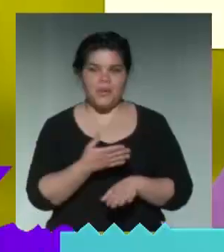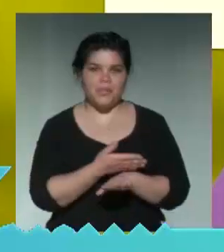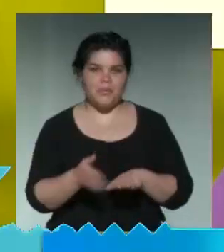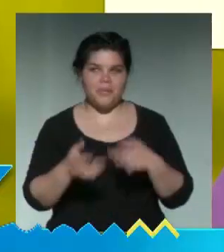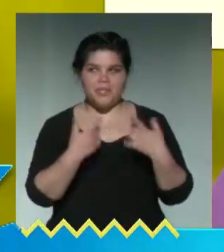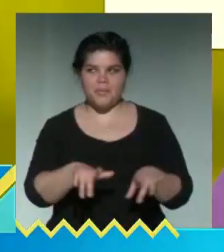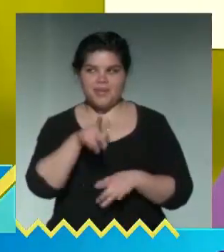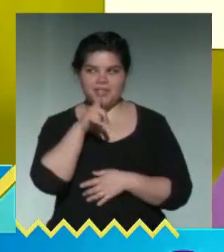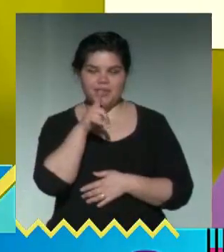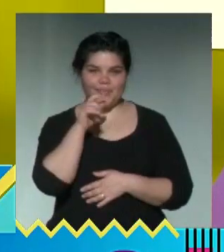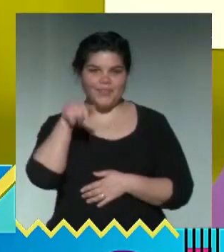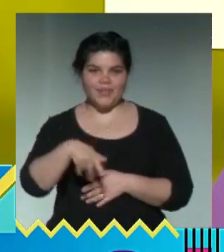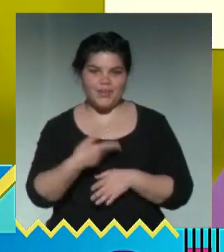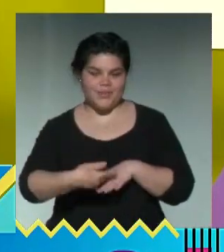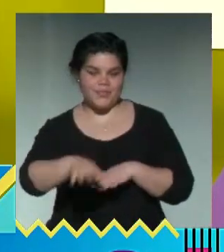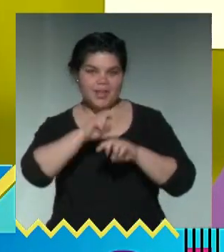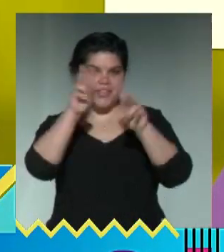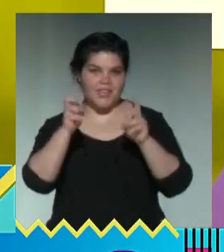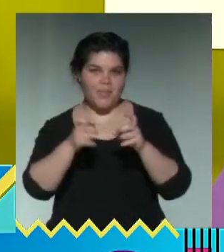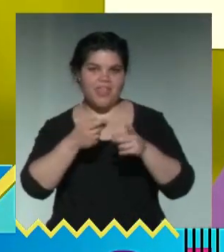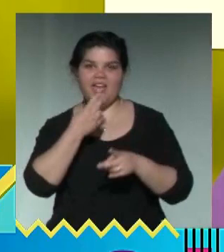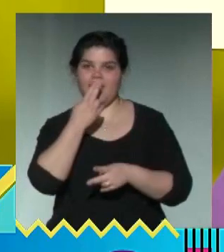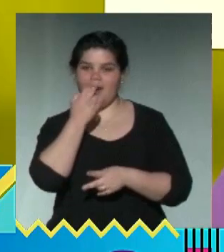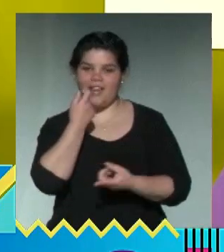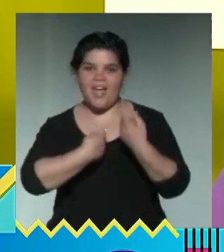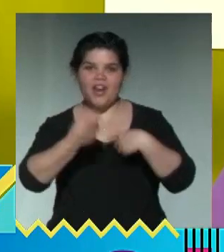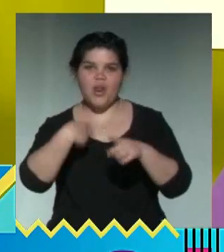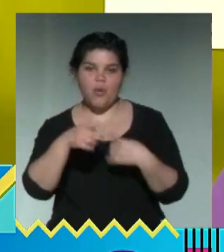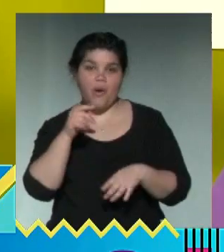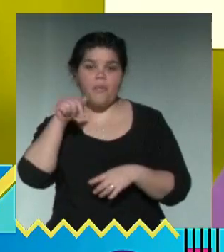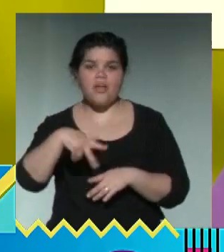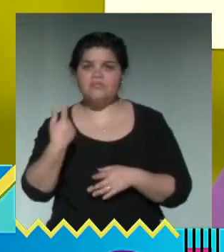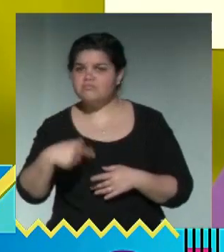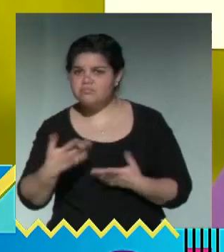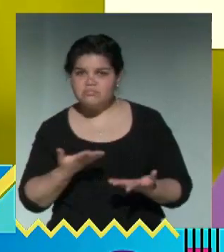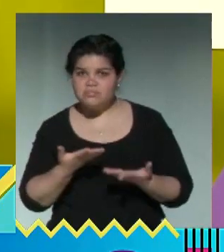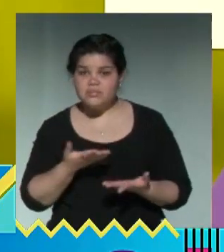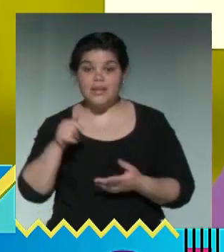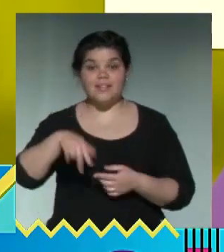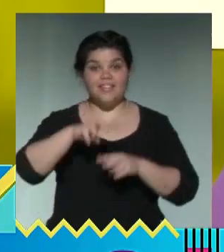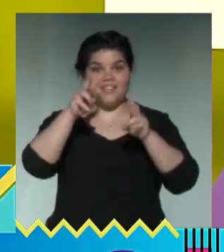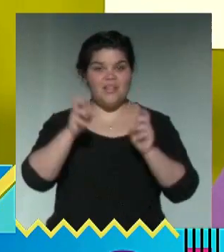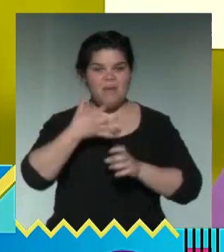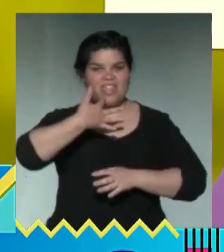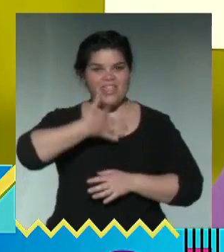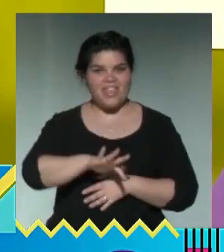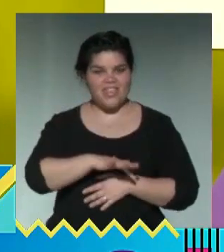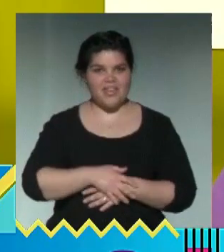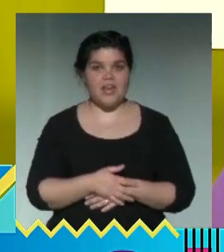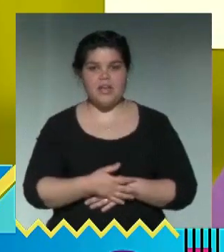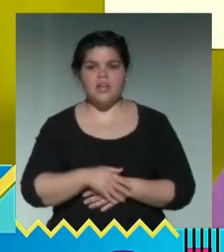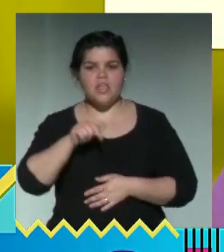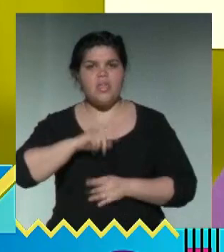Continuamos en Distintos Parecidos, seguimos hablando de energías renovables y eso obviamente nos lleva a hablar de concientizar, ¿sí? De cambiar, de hacer